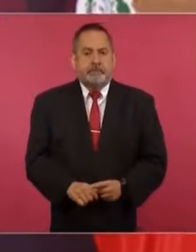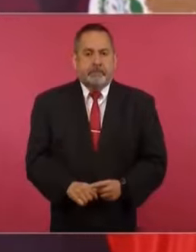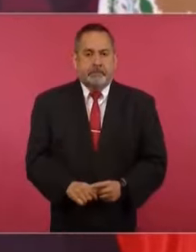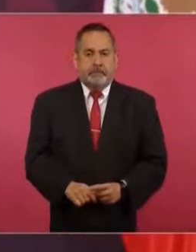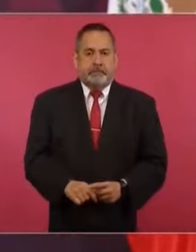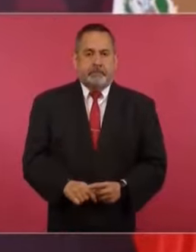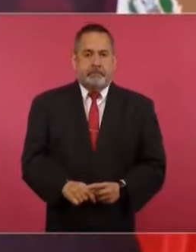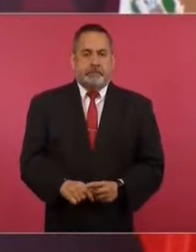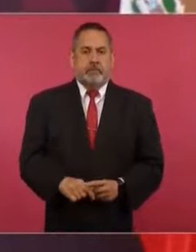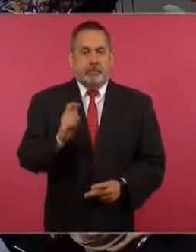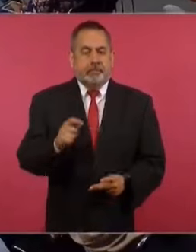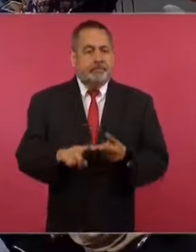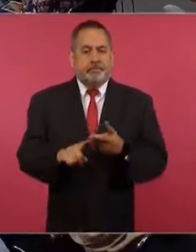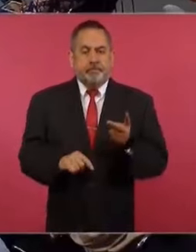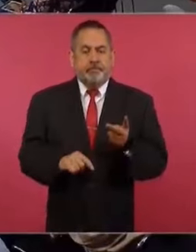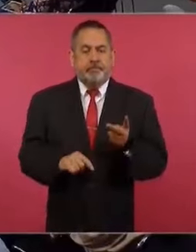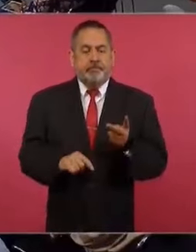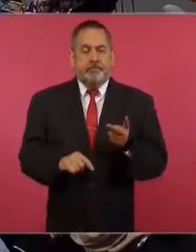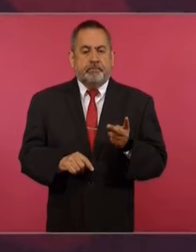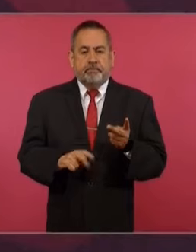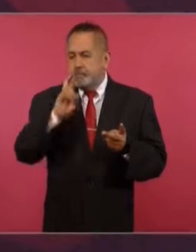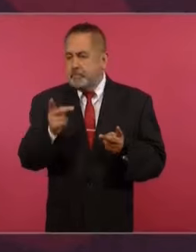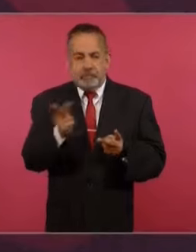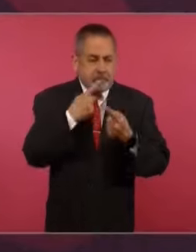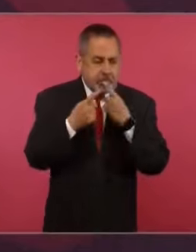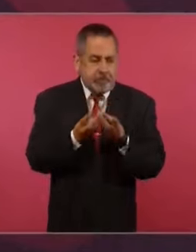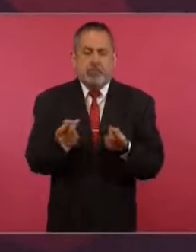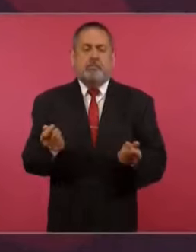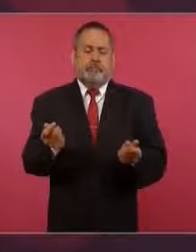otro es que se busque una solución